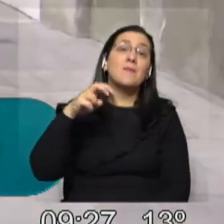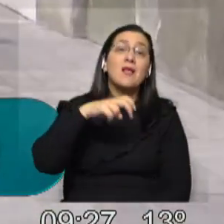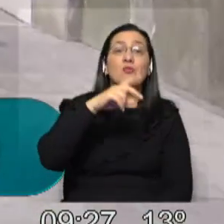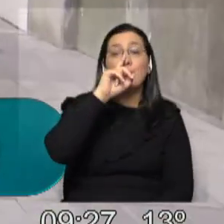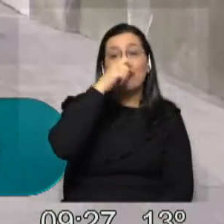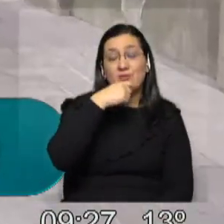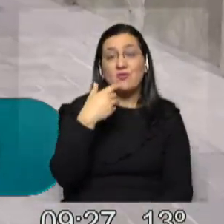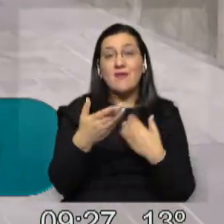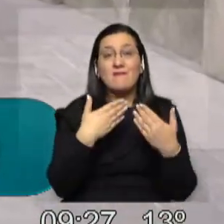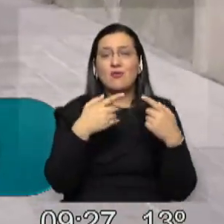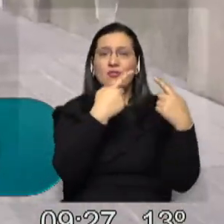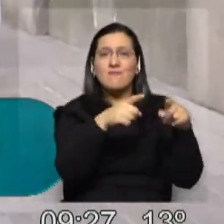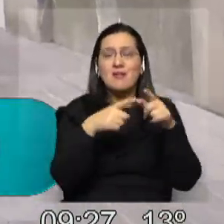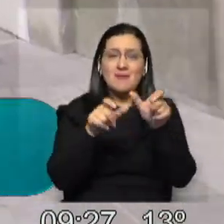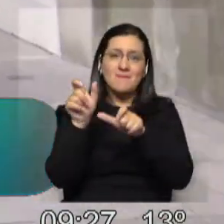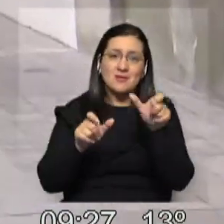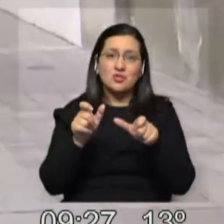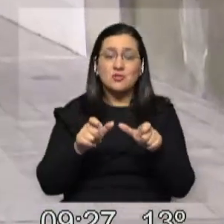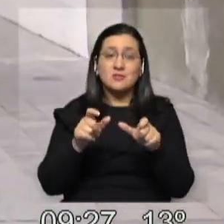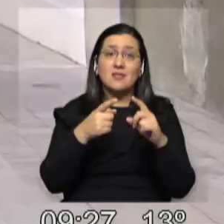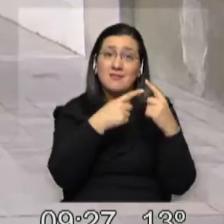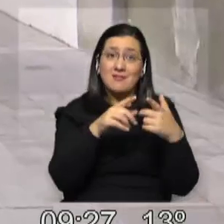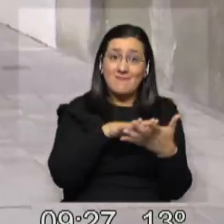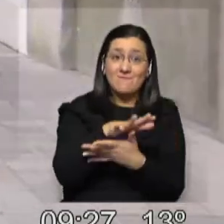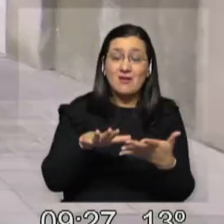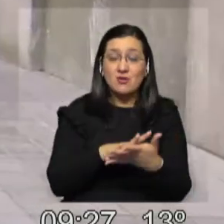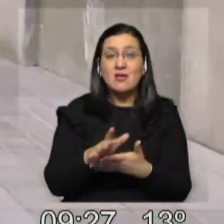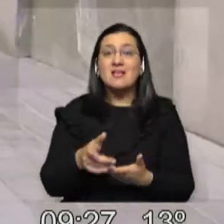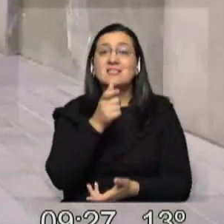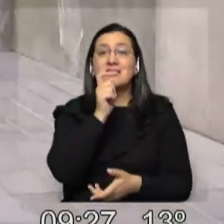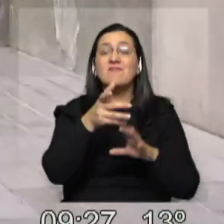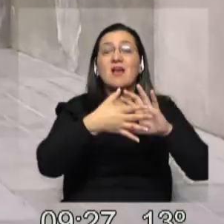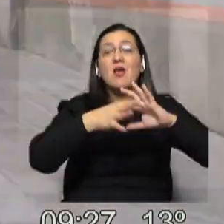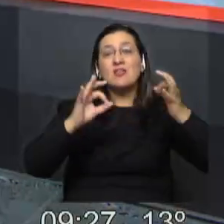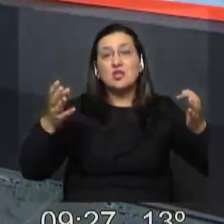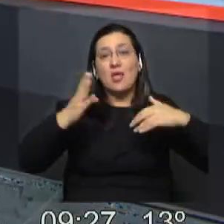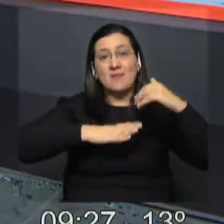supuesto, y hablar con los distintos ciudadanos de todos los barrios acerca de qué es patear el tablero en la mañana de hoy. ¡Correctísimo!